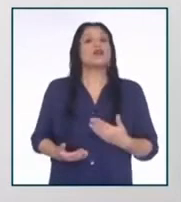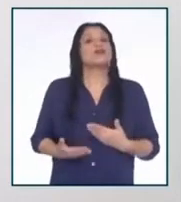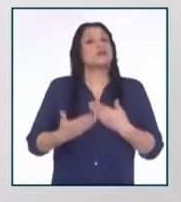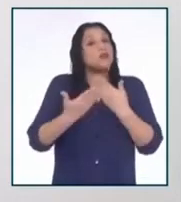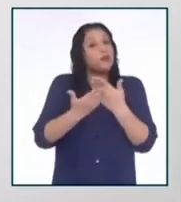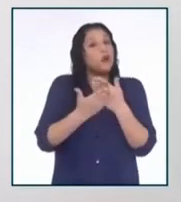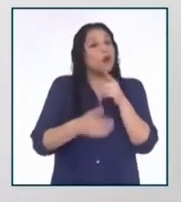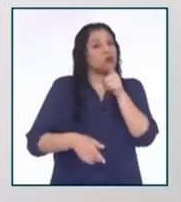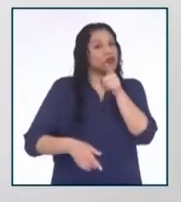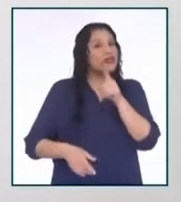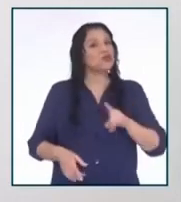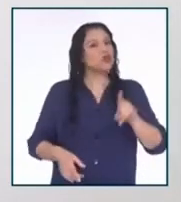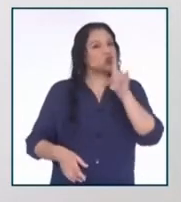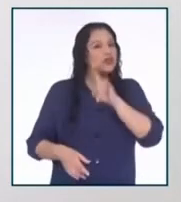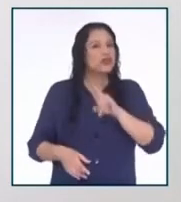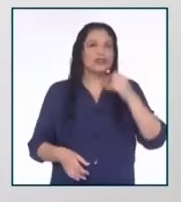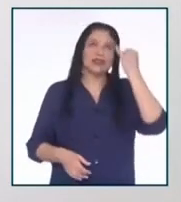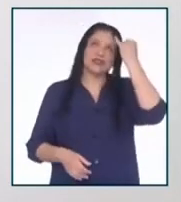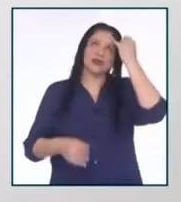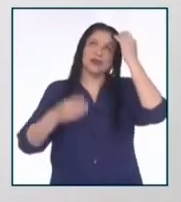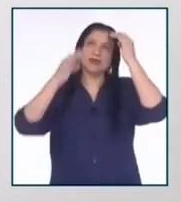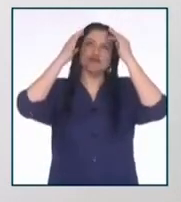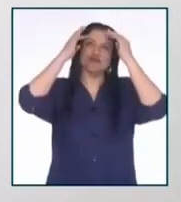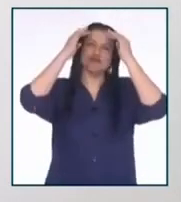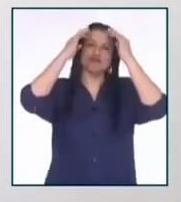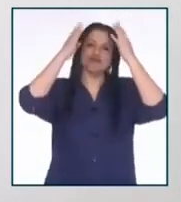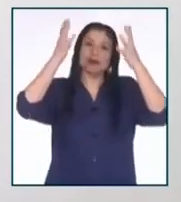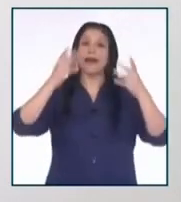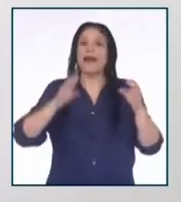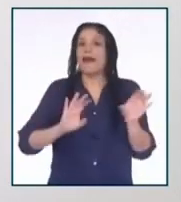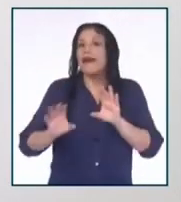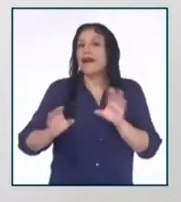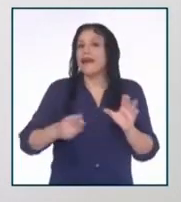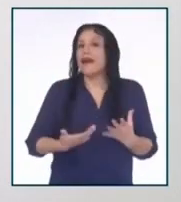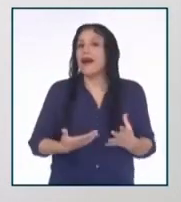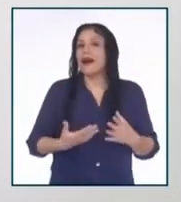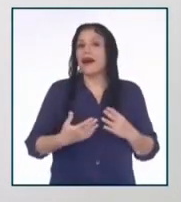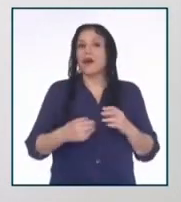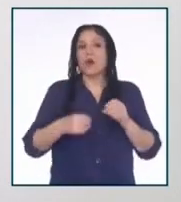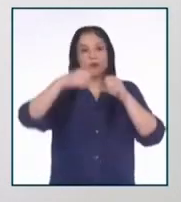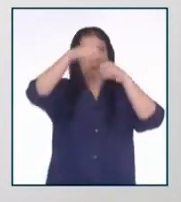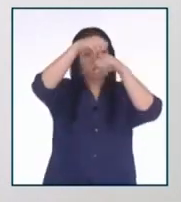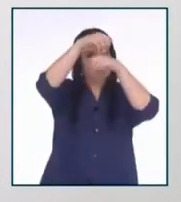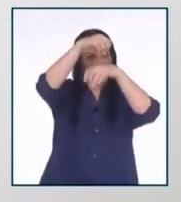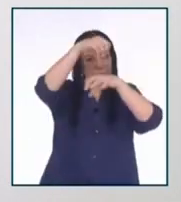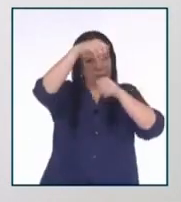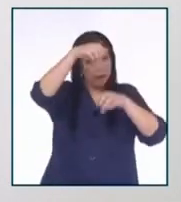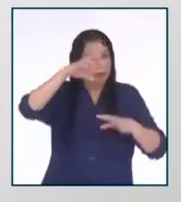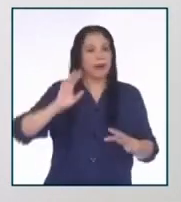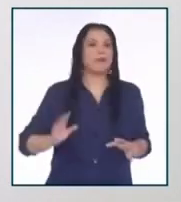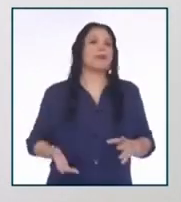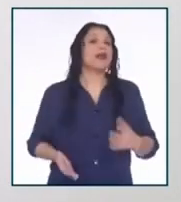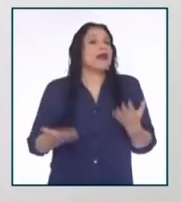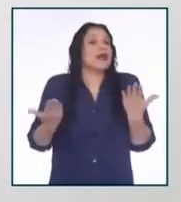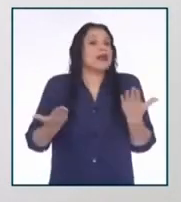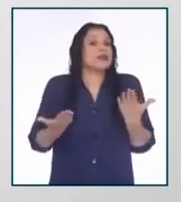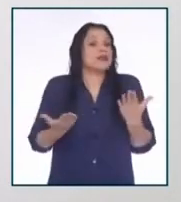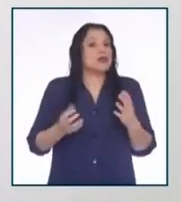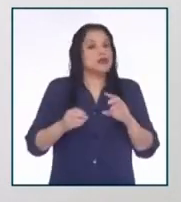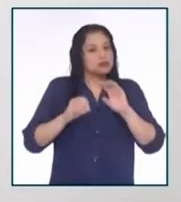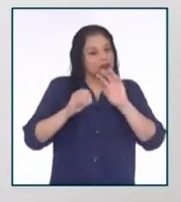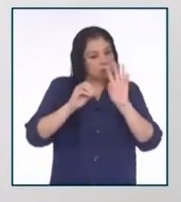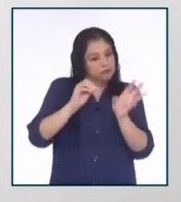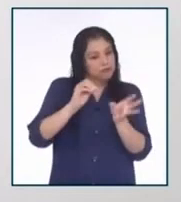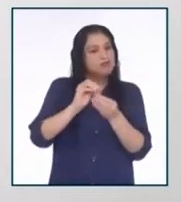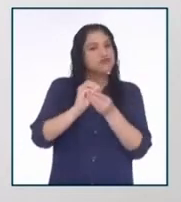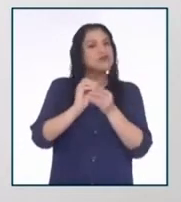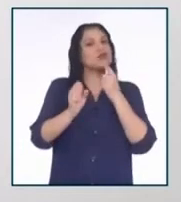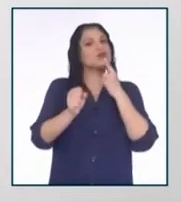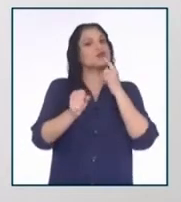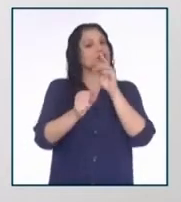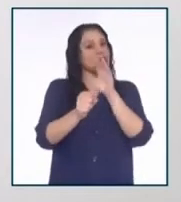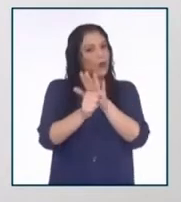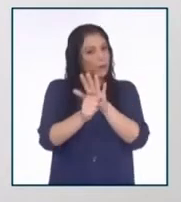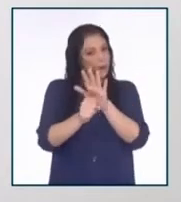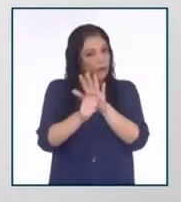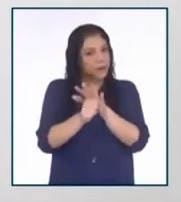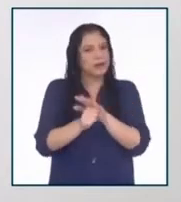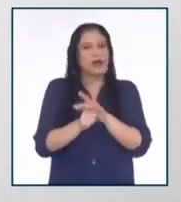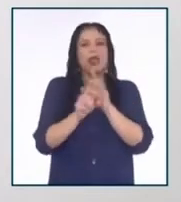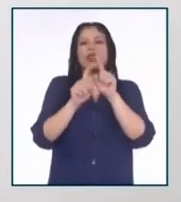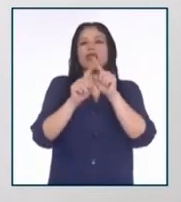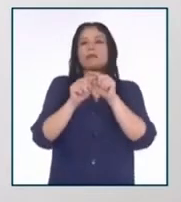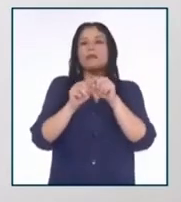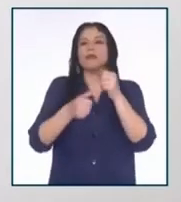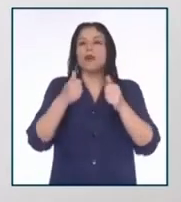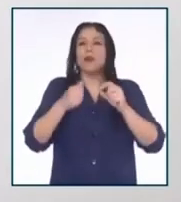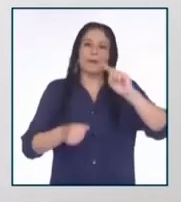propongo que utilicen su creatividad y elaboren un organizador gráfico en donde incorporen sus compromisos según